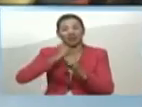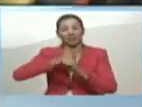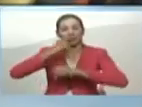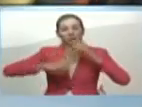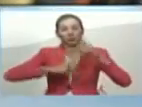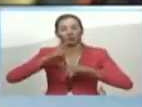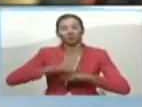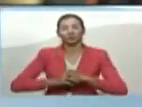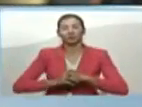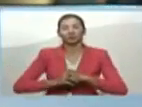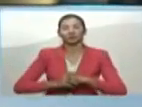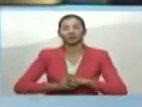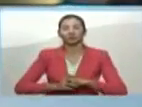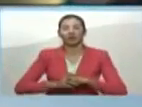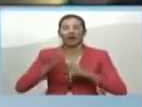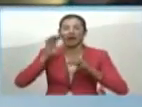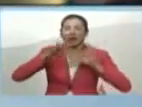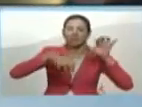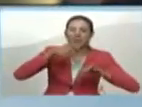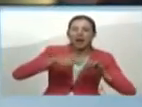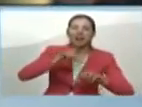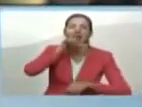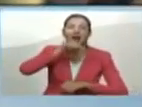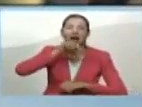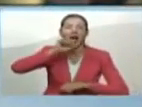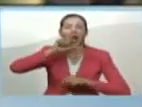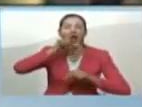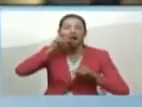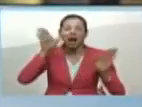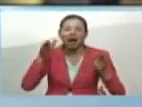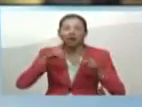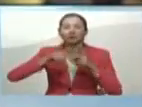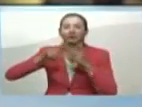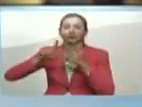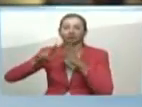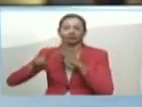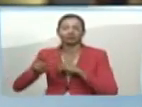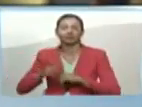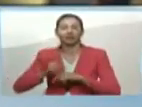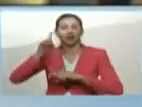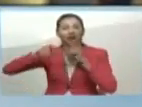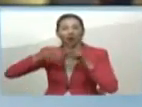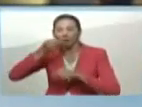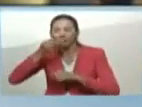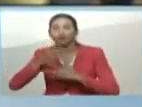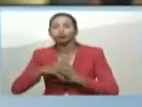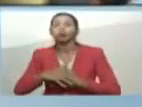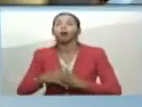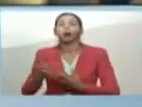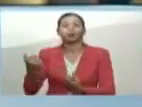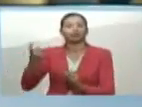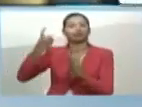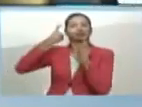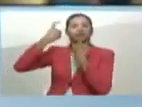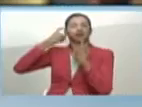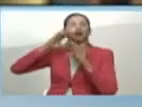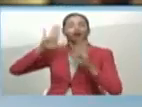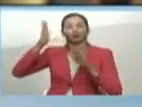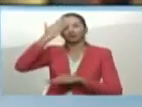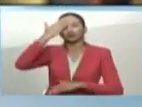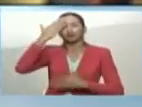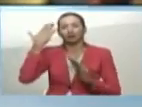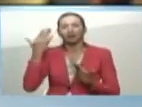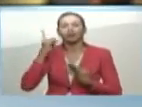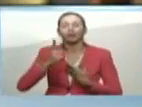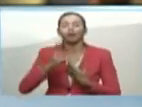los agrícolas, pecuarios, porque es ahí donde nosotros pues nos dieron duro en lo que es la alimentación, y nosotros debemos